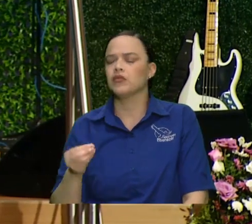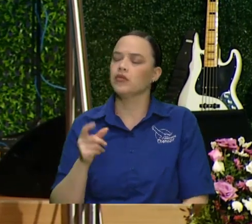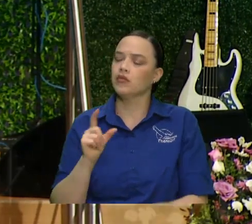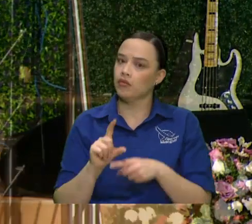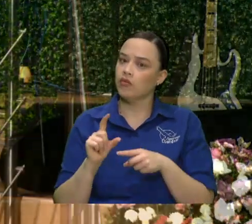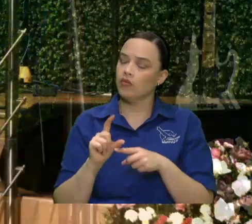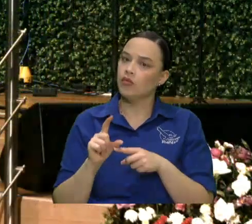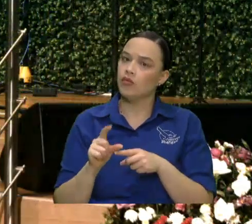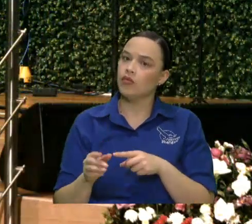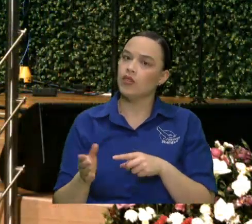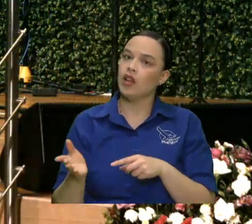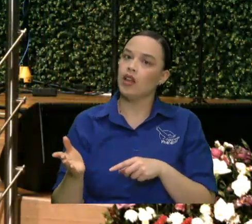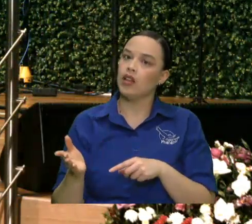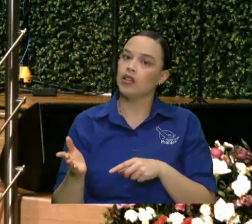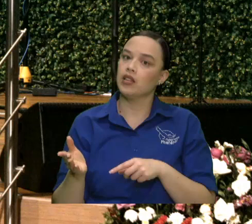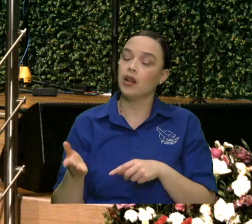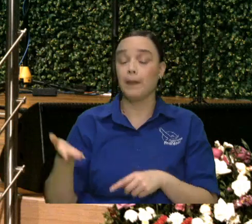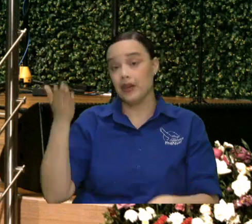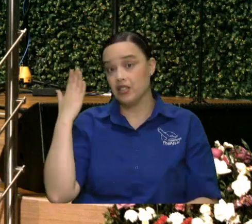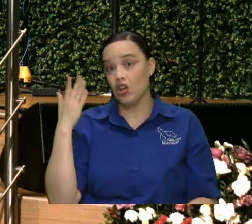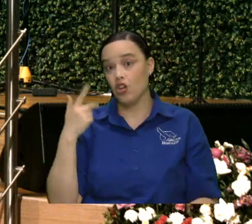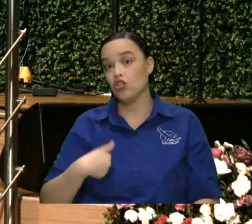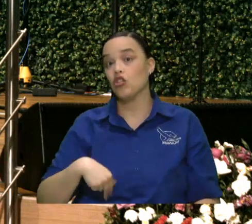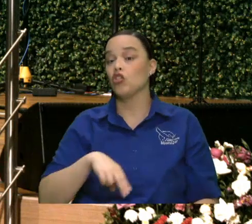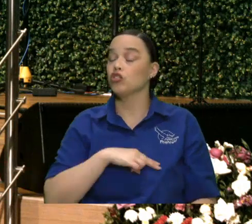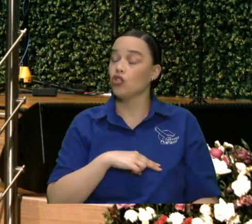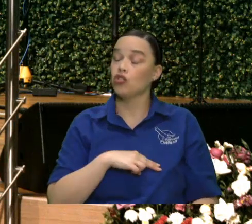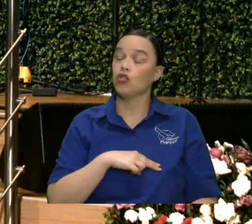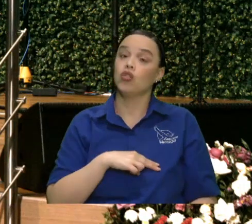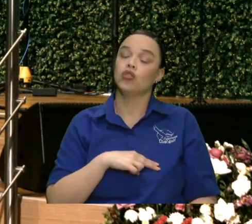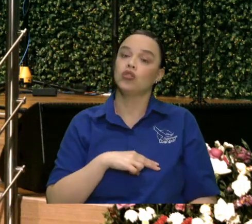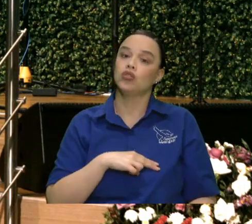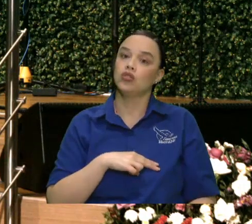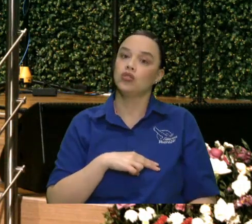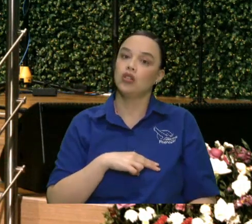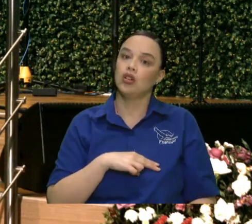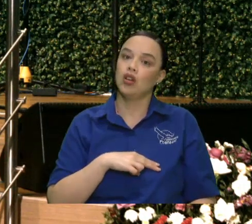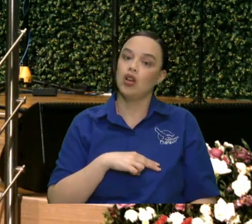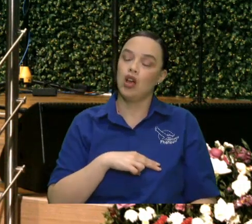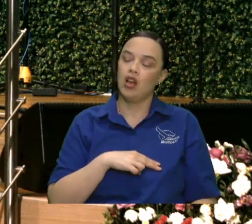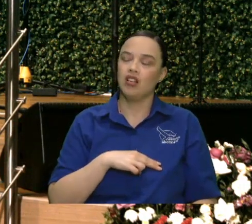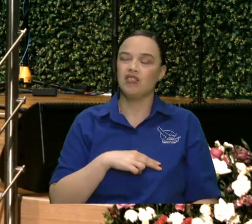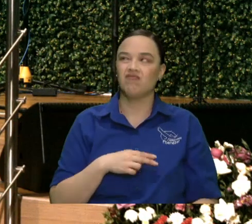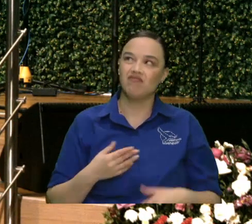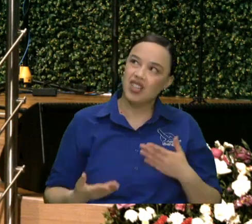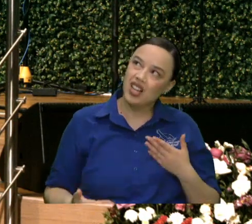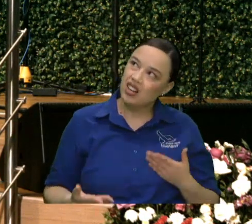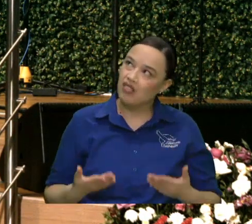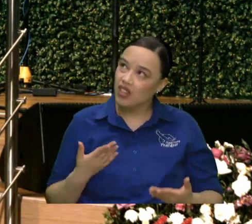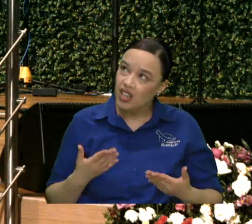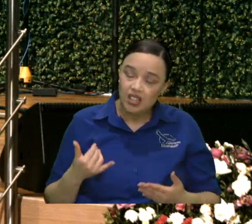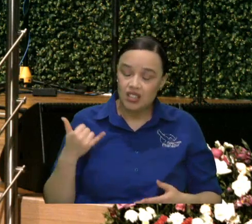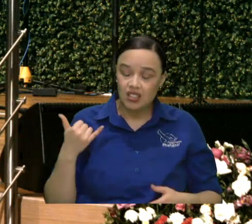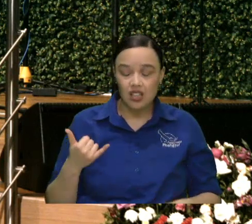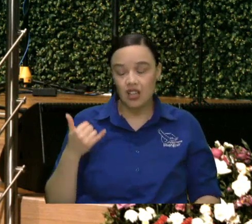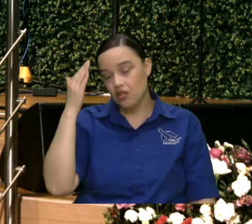pasado hemos venido arrastrando y que tal vez nuestra pareja tal vez ya lo sabe